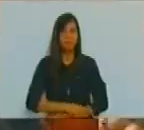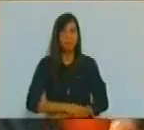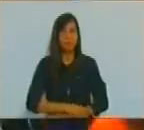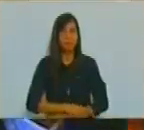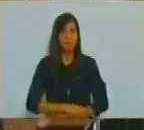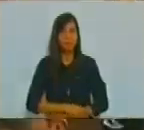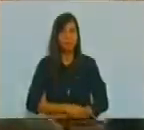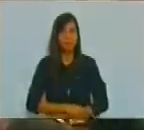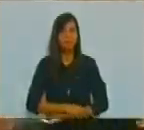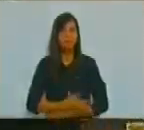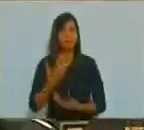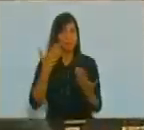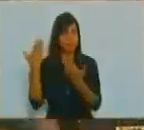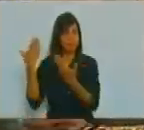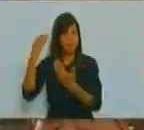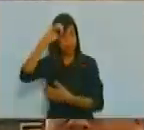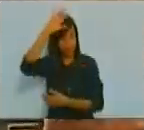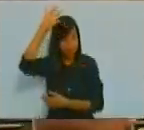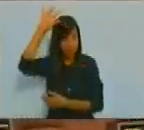entonces